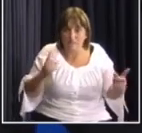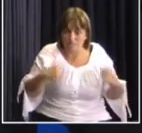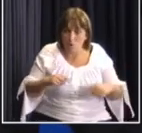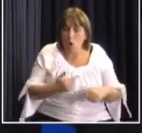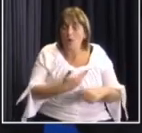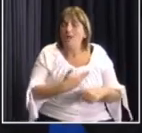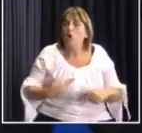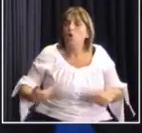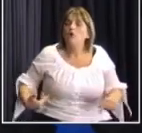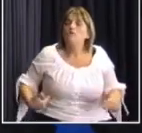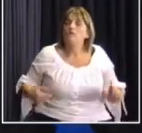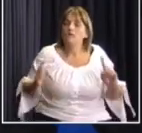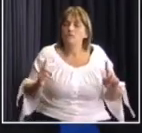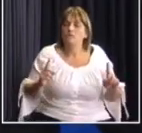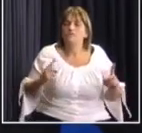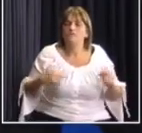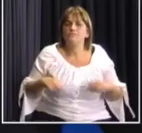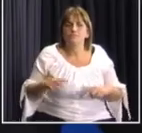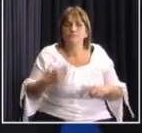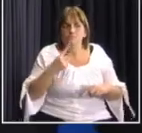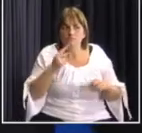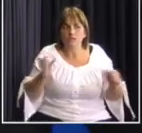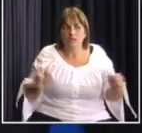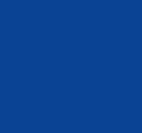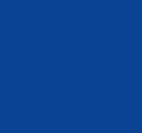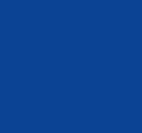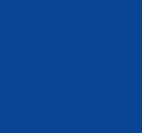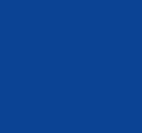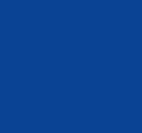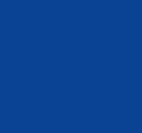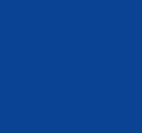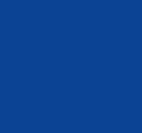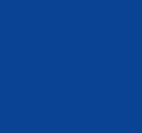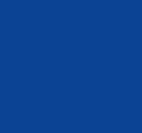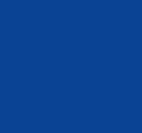gobierno ya vamos a tener esta conversación